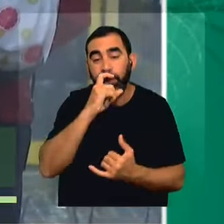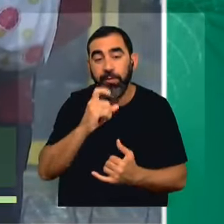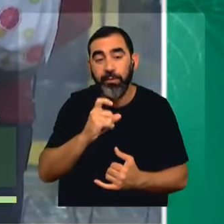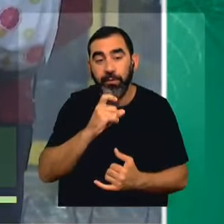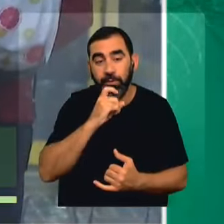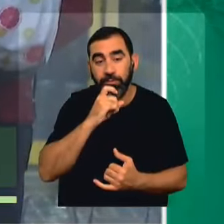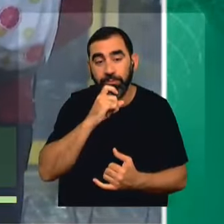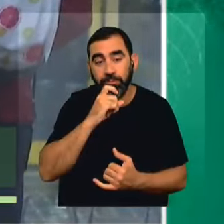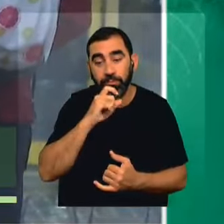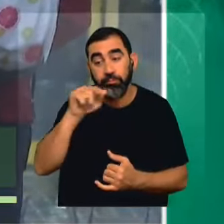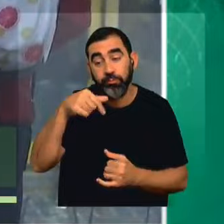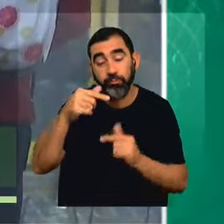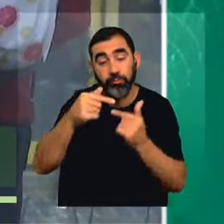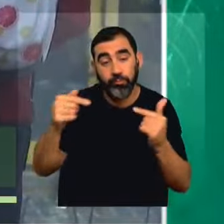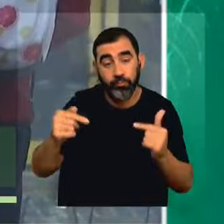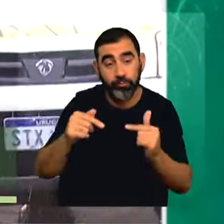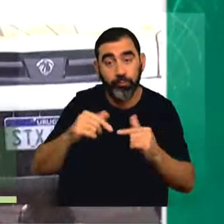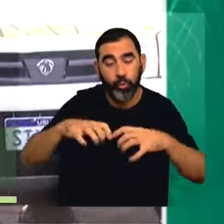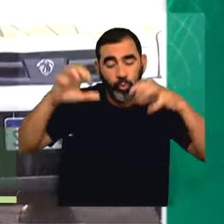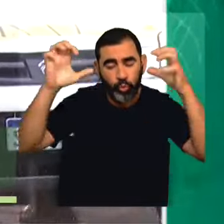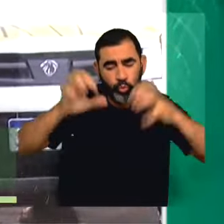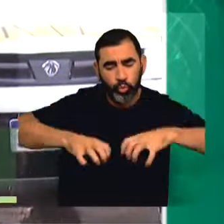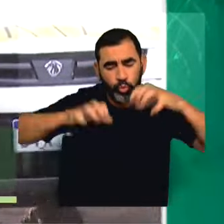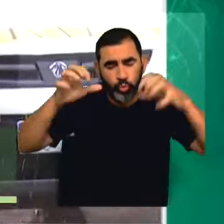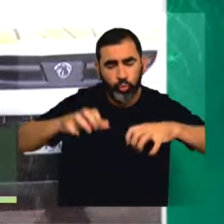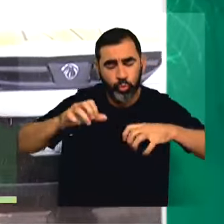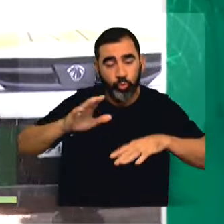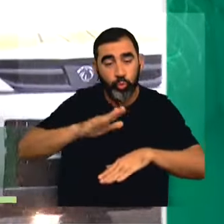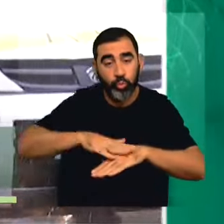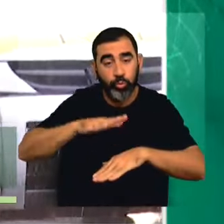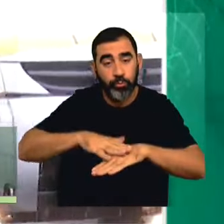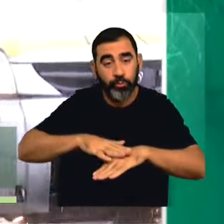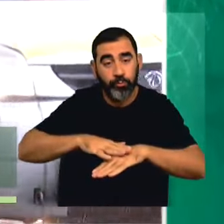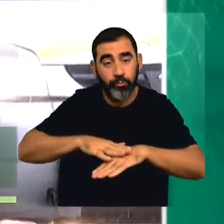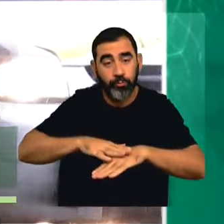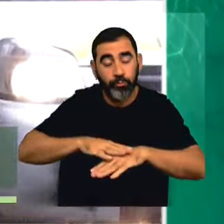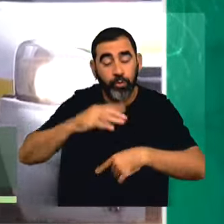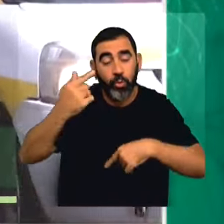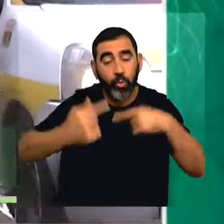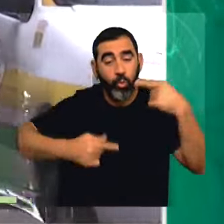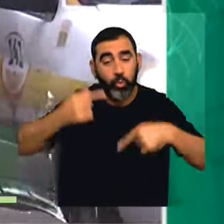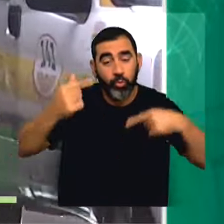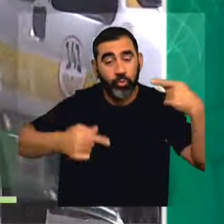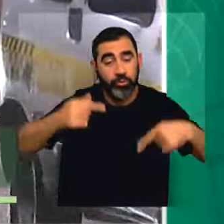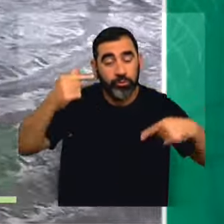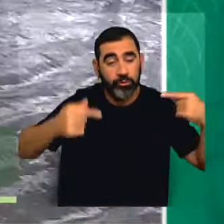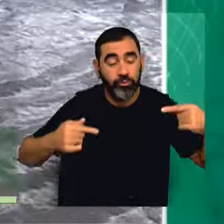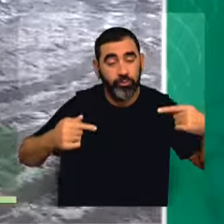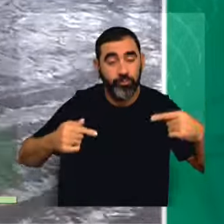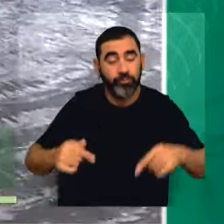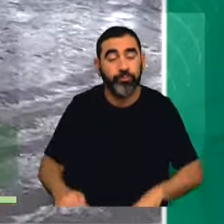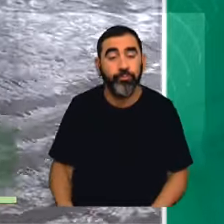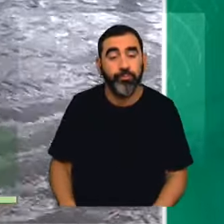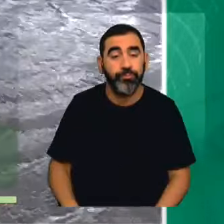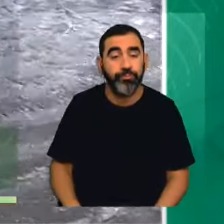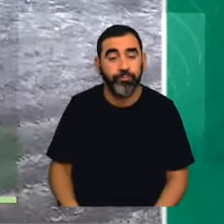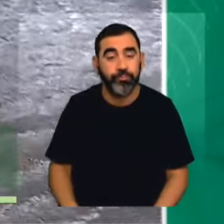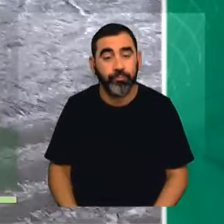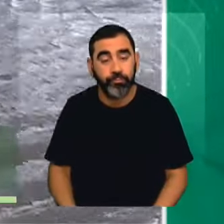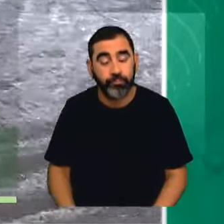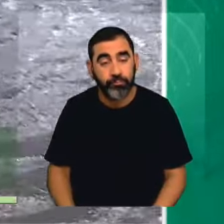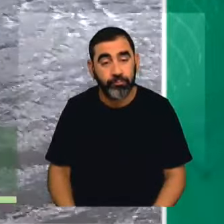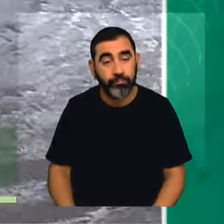otro fenómeno que actuó para favorecer las lluvias en Uruguay es lo que se llama la oscilación de maden Julian eso es un fenómeno también ocurre en los